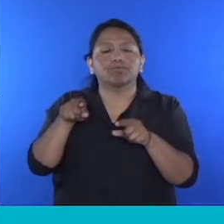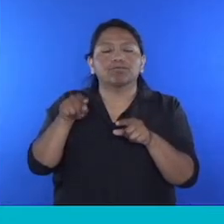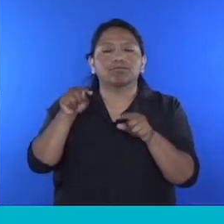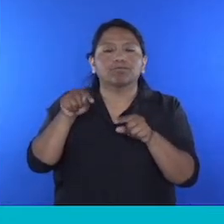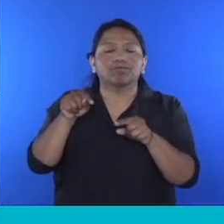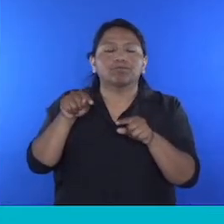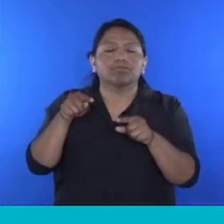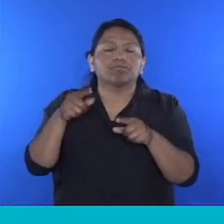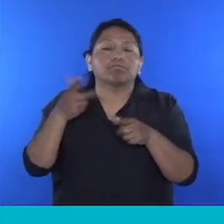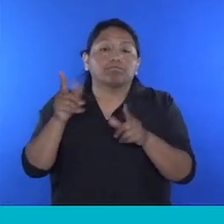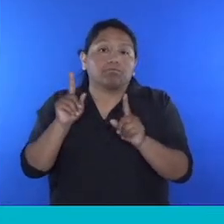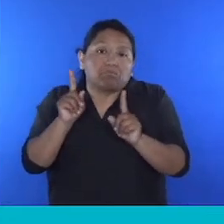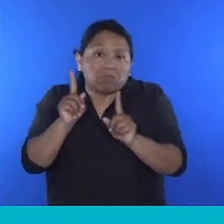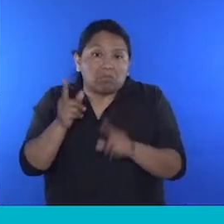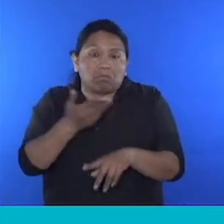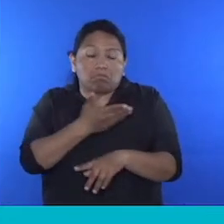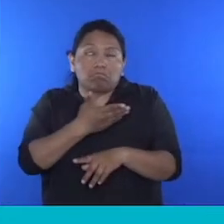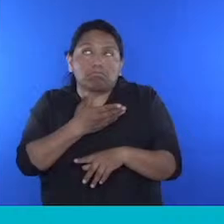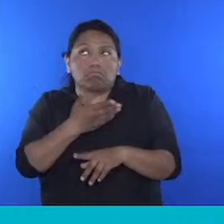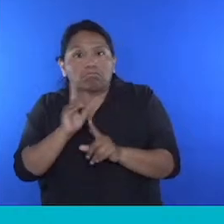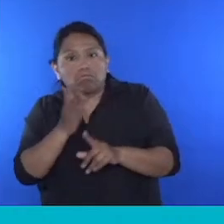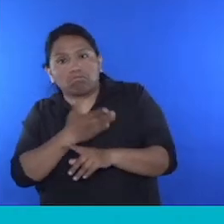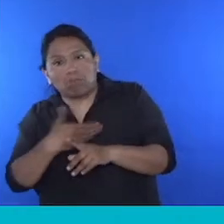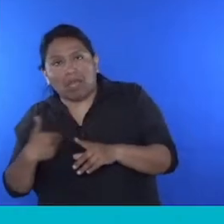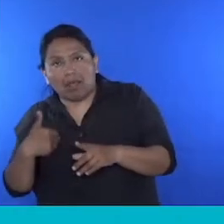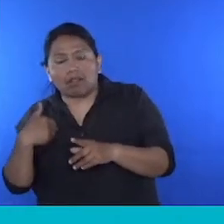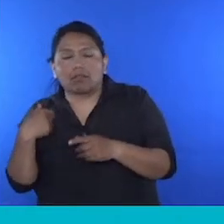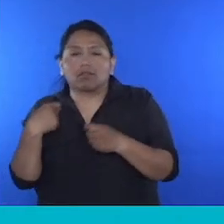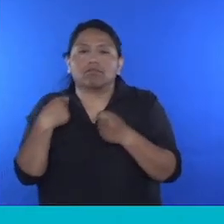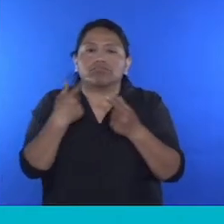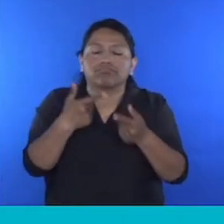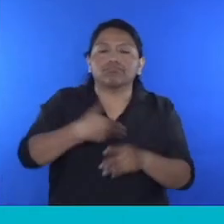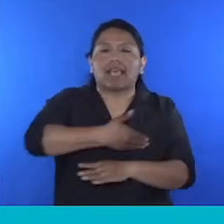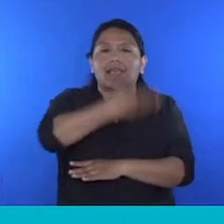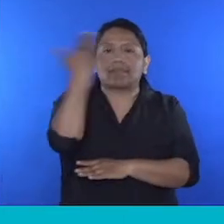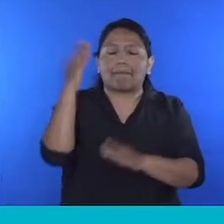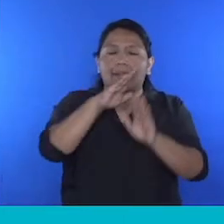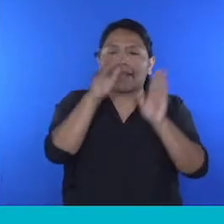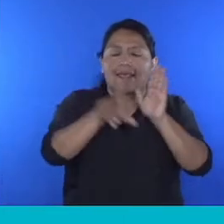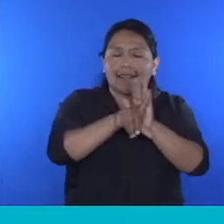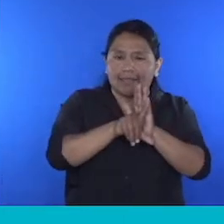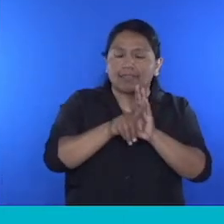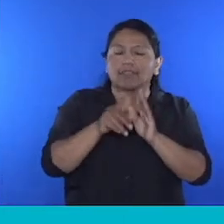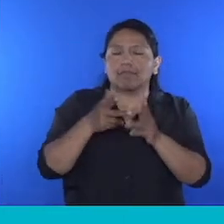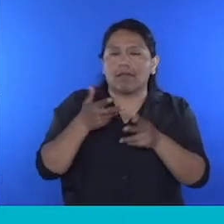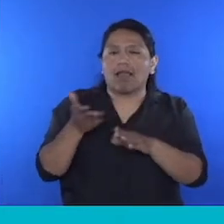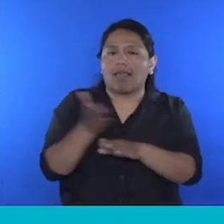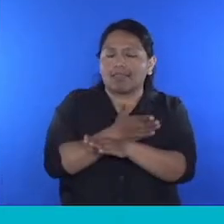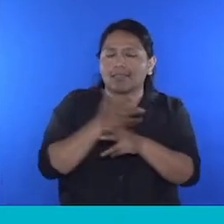dentro del mandato que había otorgado la Asamblea Legislativa